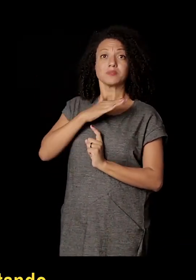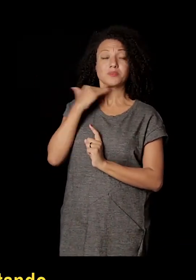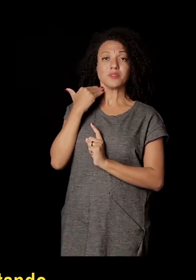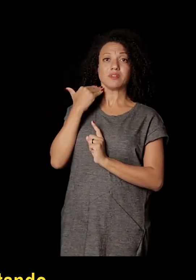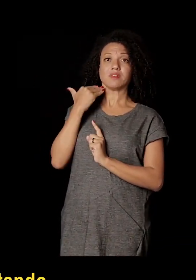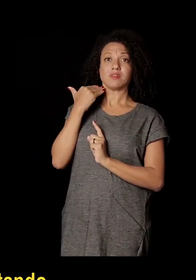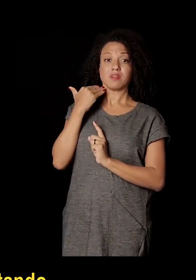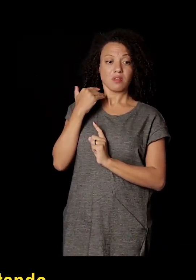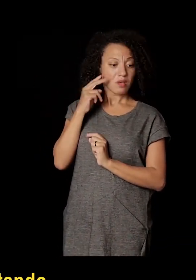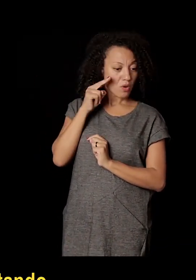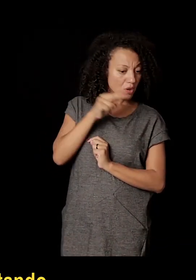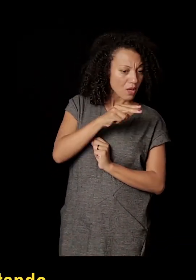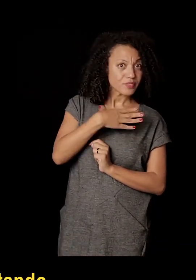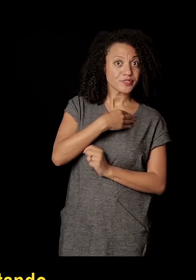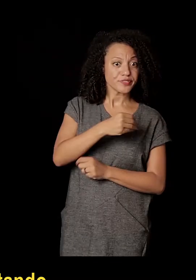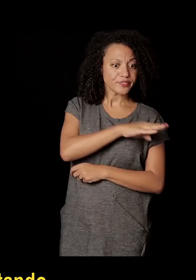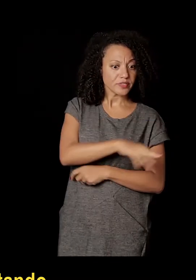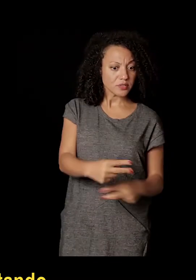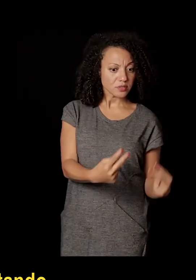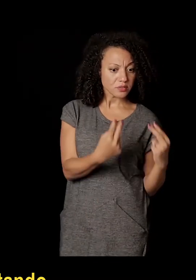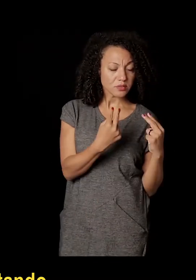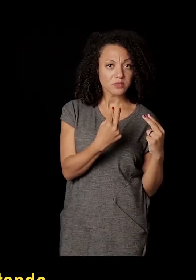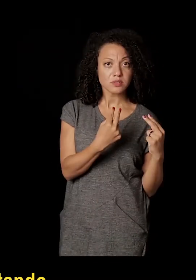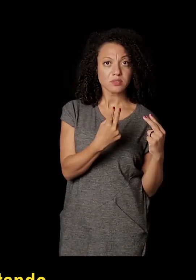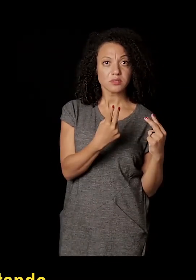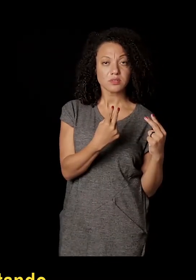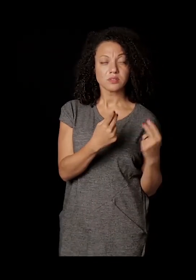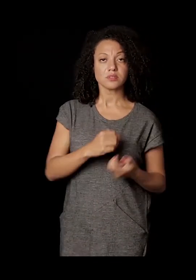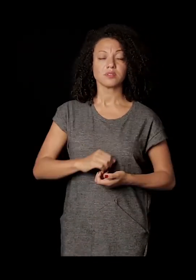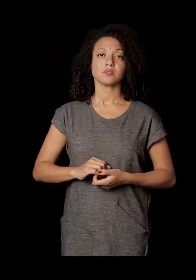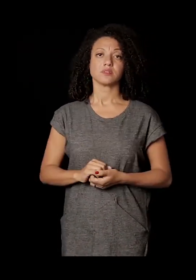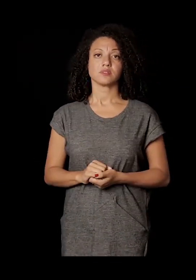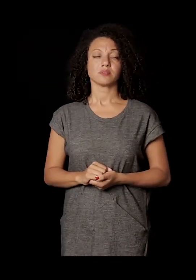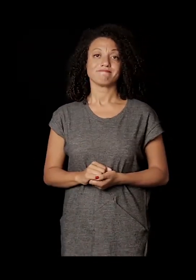matarme. Y veía adelante y estaban ellas, mis hijas.